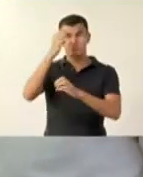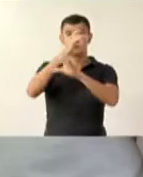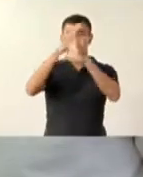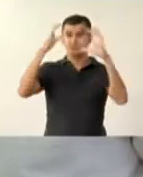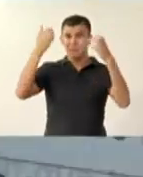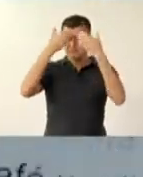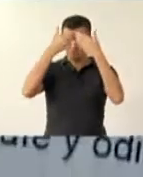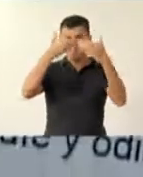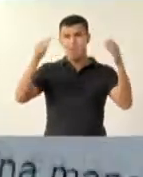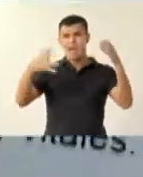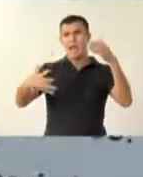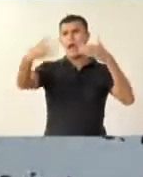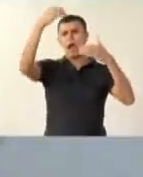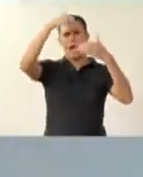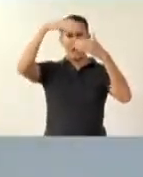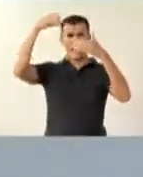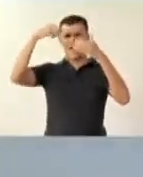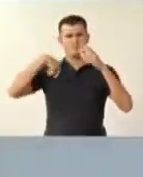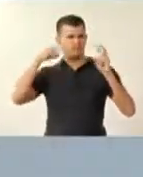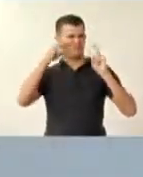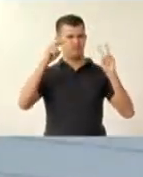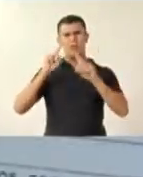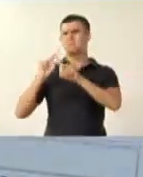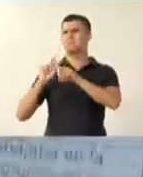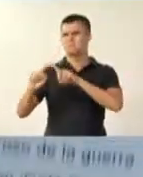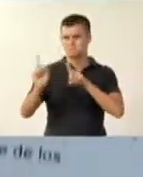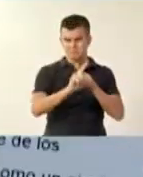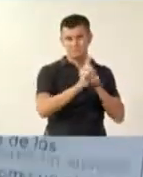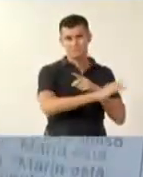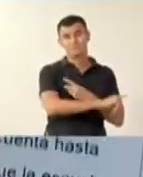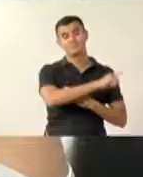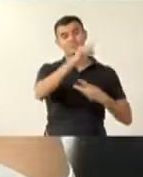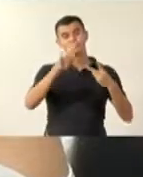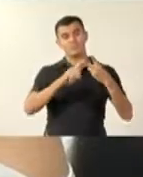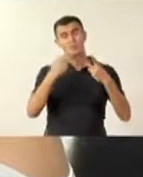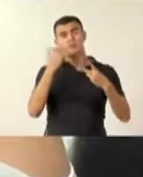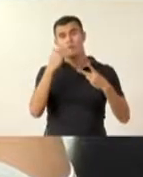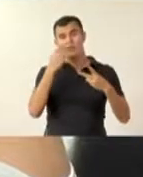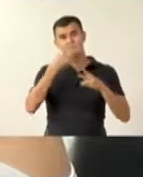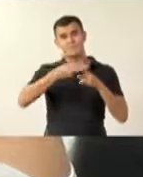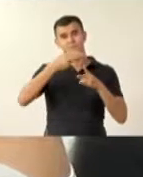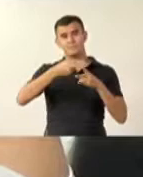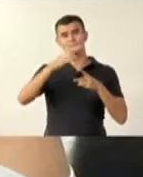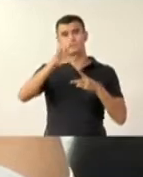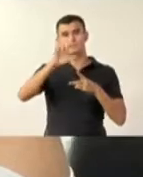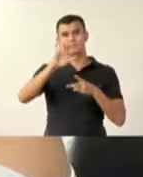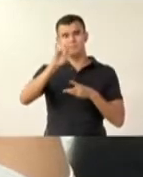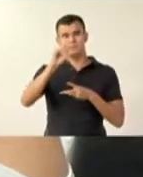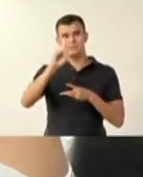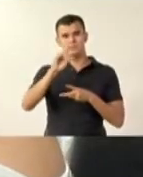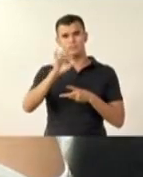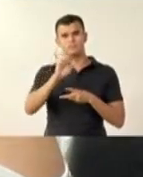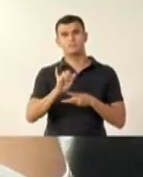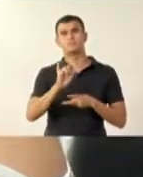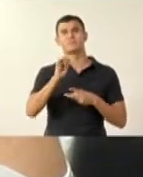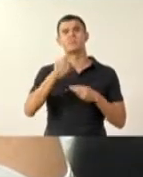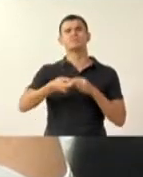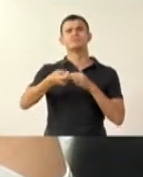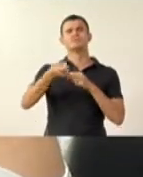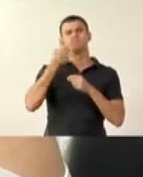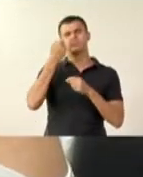imaginación y abran espacio en su mente para nuevas formas de ver y afrontar la vida. Lady Castillo es otra joven que muestra, a través de su